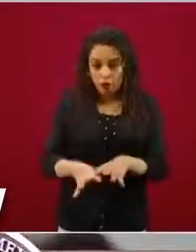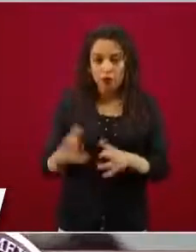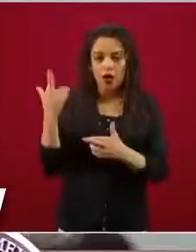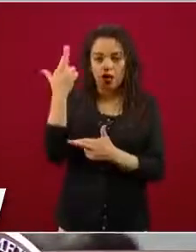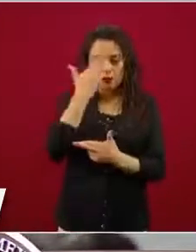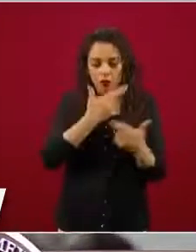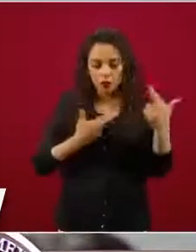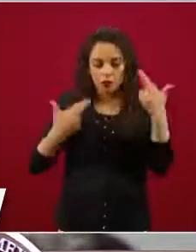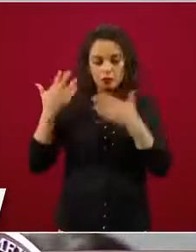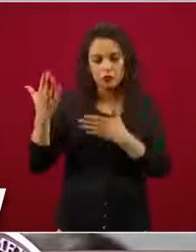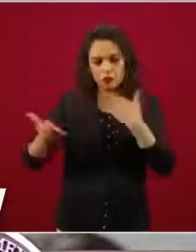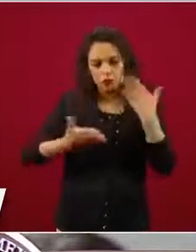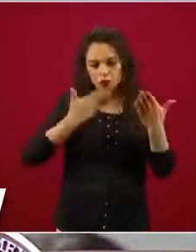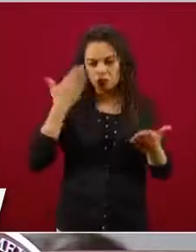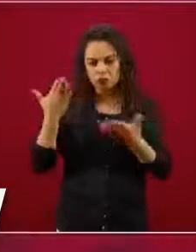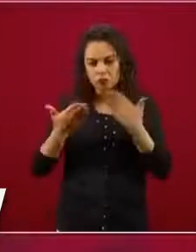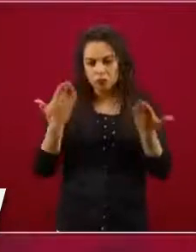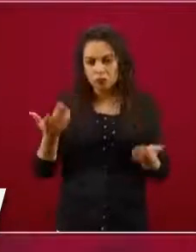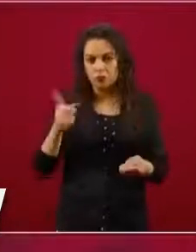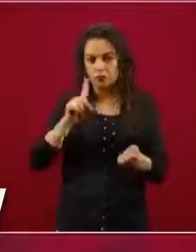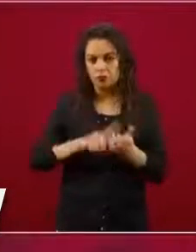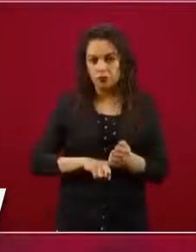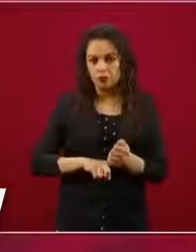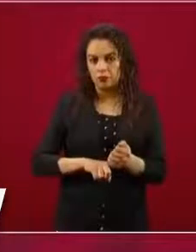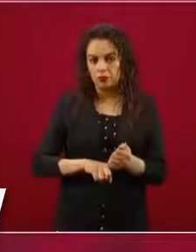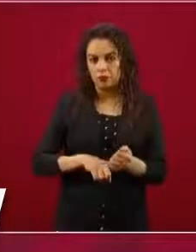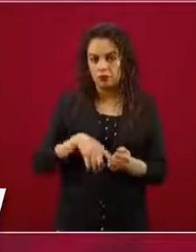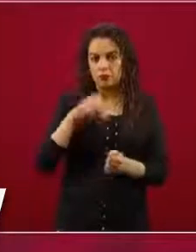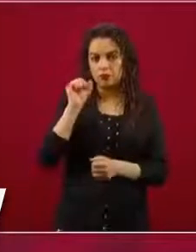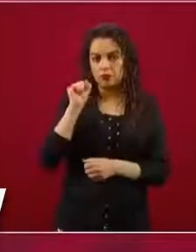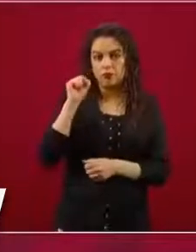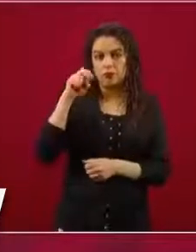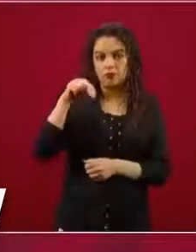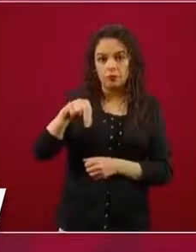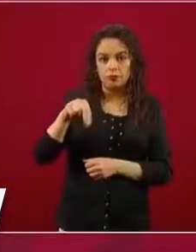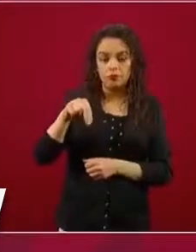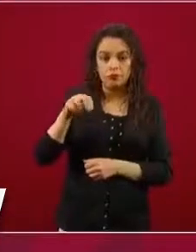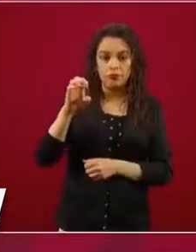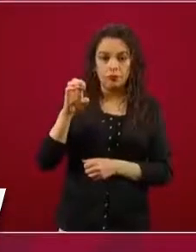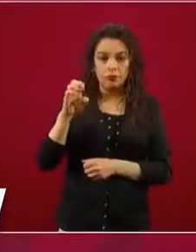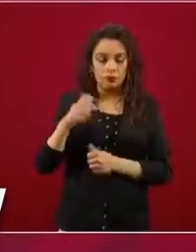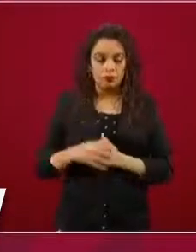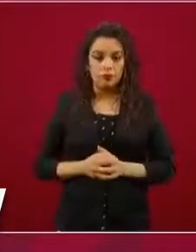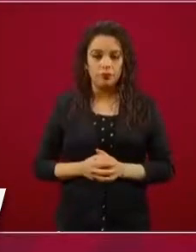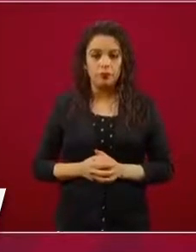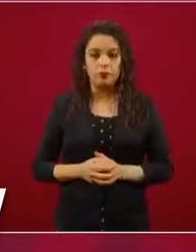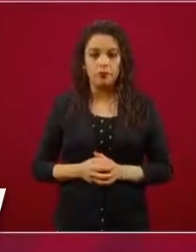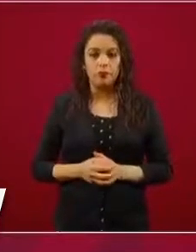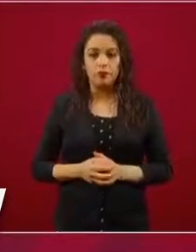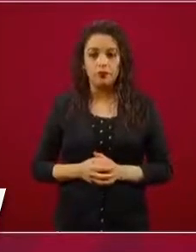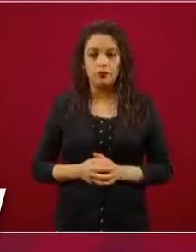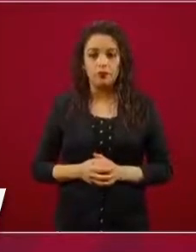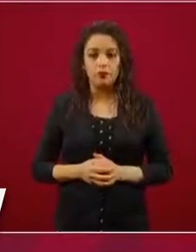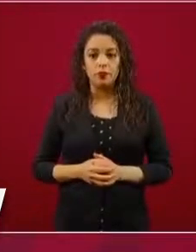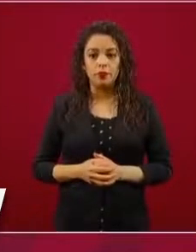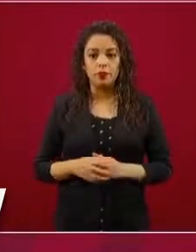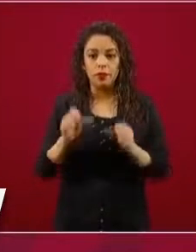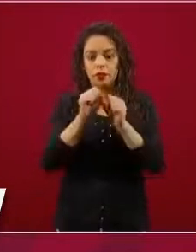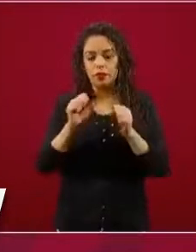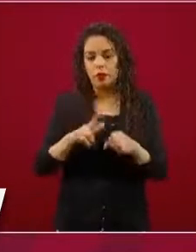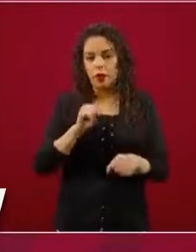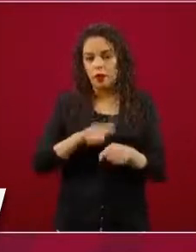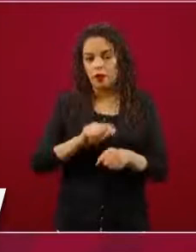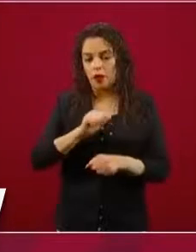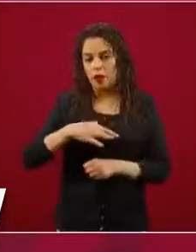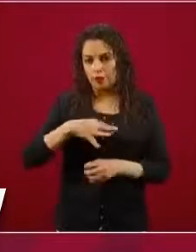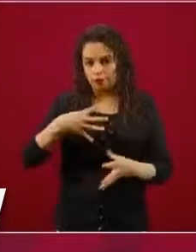muchas veces que el Sistema Nacional de Vigilancia Epidemiológica, del que viene la mayoría de la información cotidiana sobre